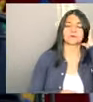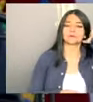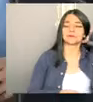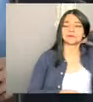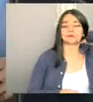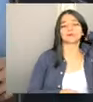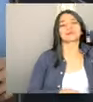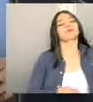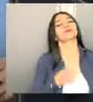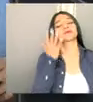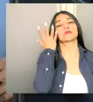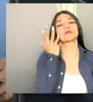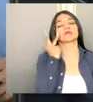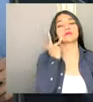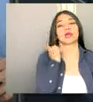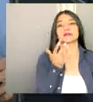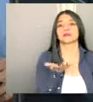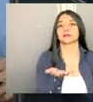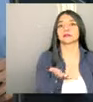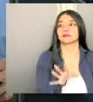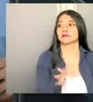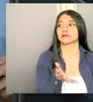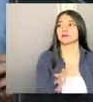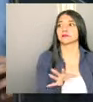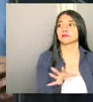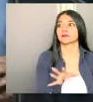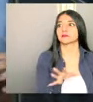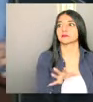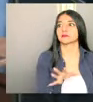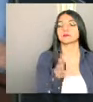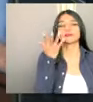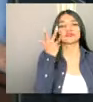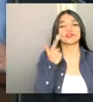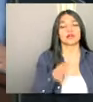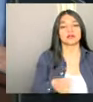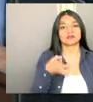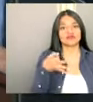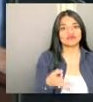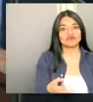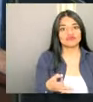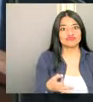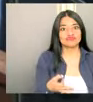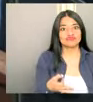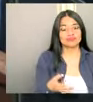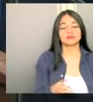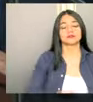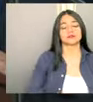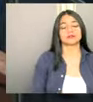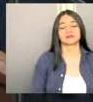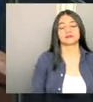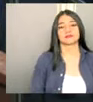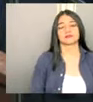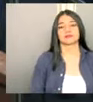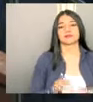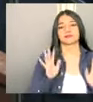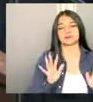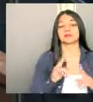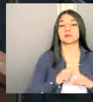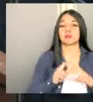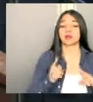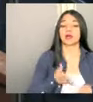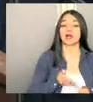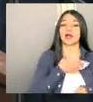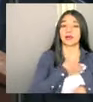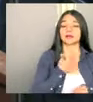¿Fecha definitiva para el metro? Hay fecha definitiva, contractualmente el mes de mayo, pero antes de eso va a ir la fase ya